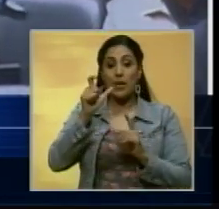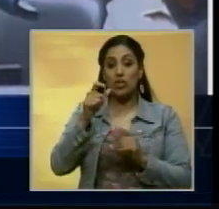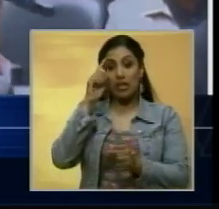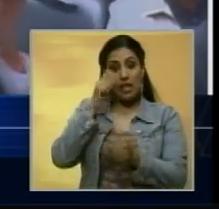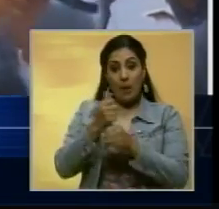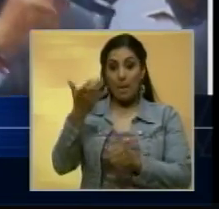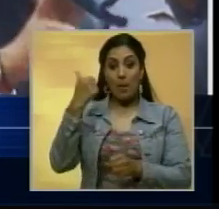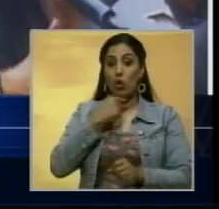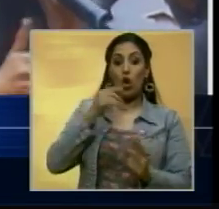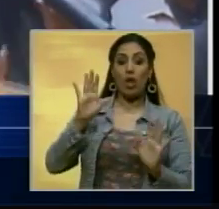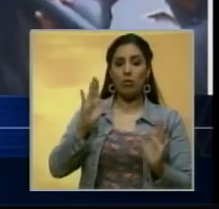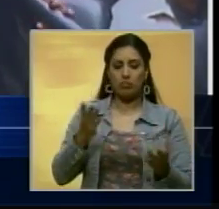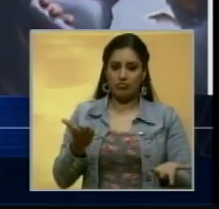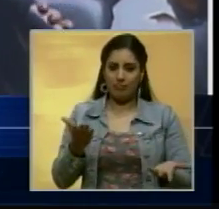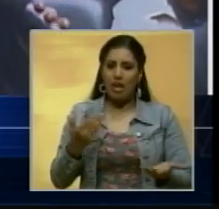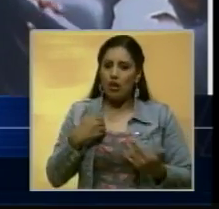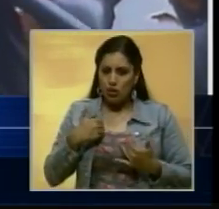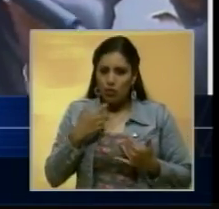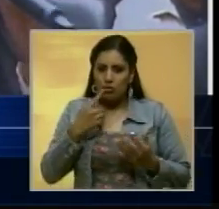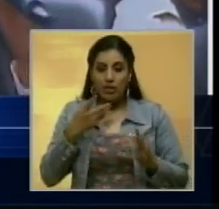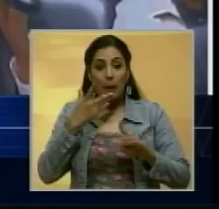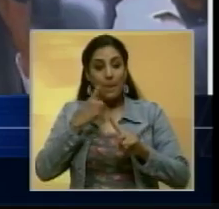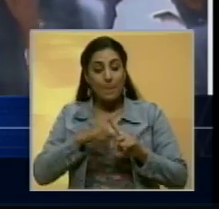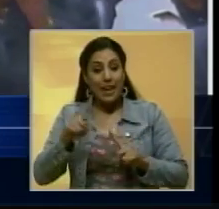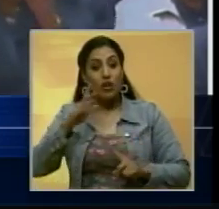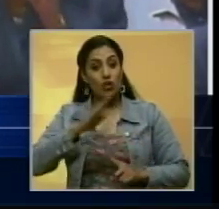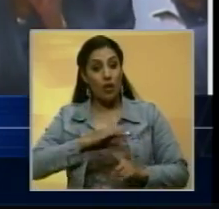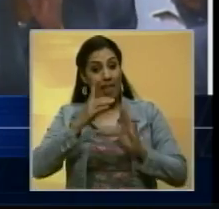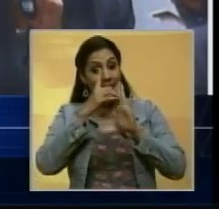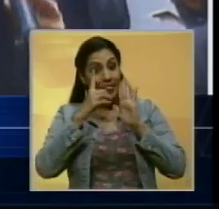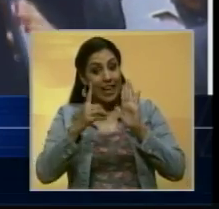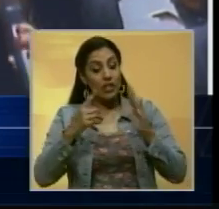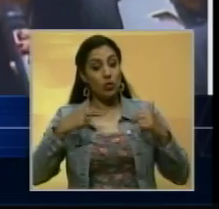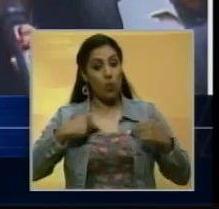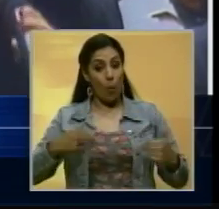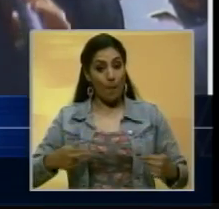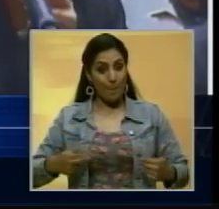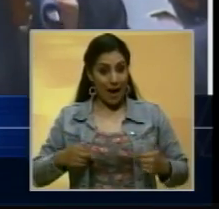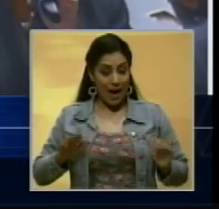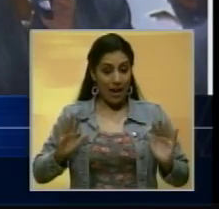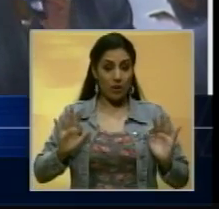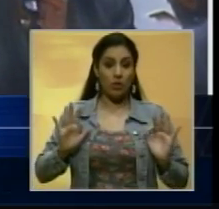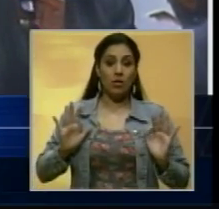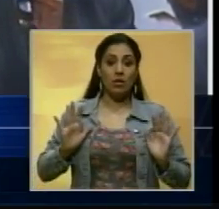yo, pero en todo caso, como estamos hablando de derechos humanos,